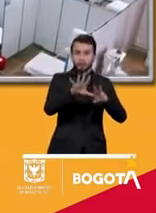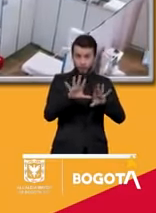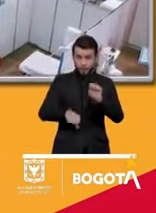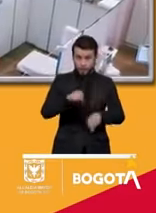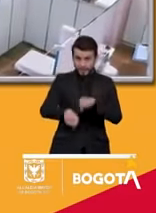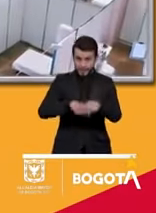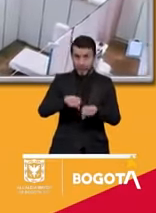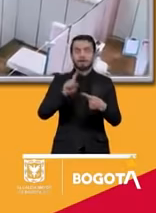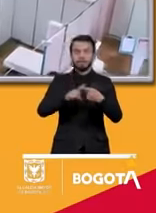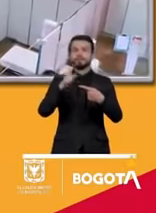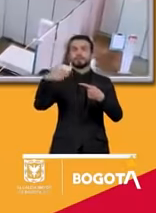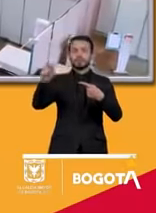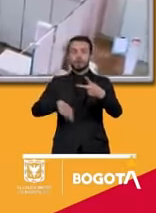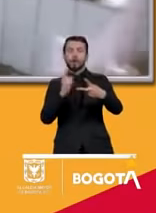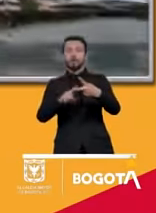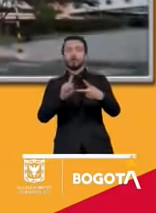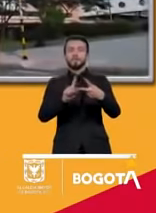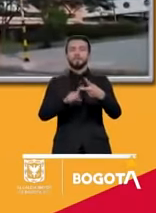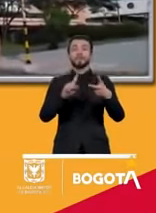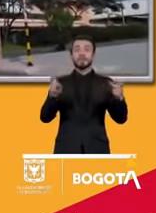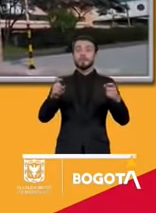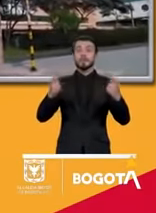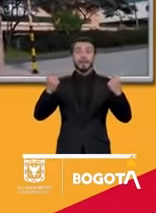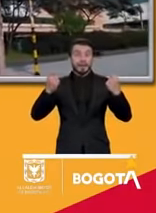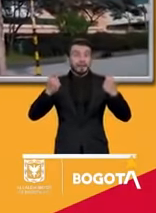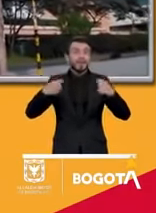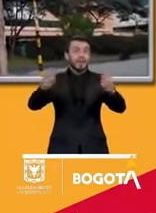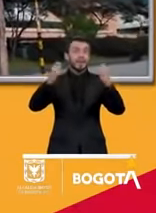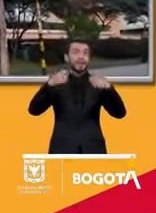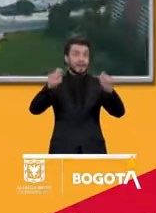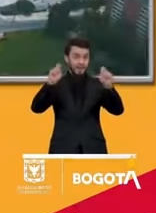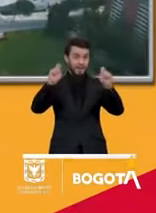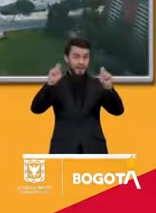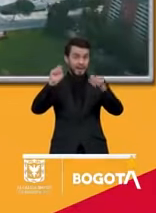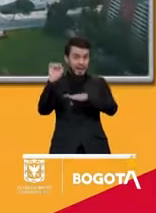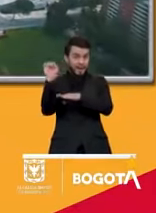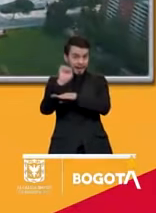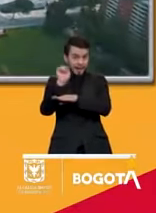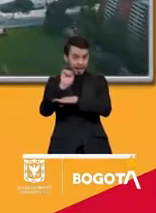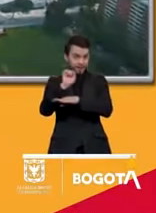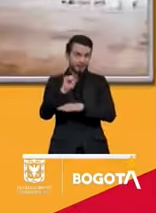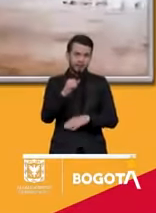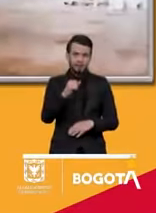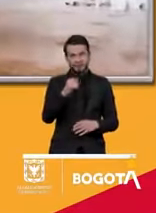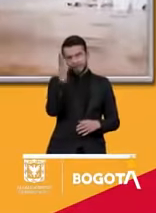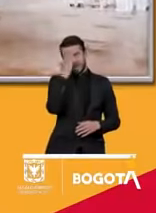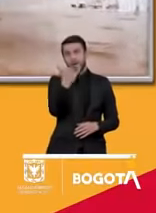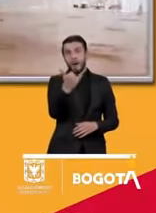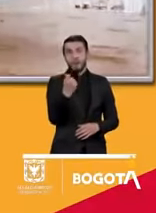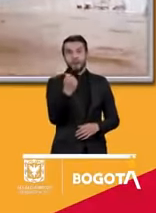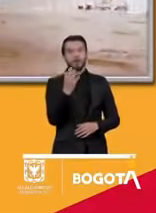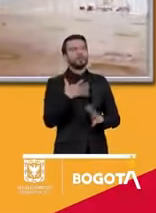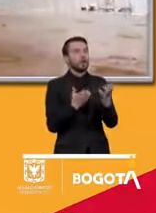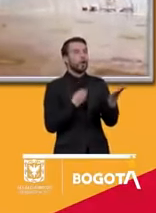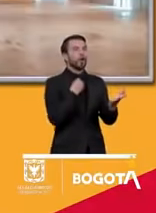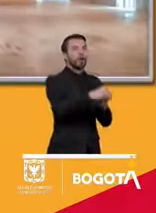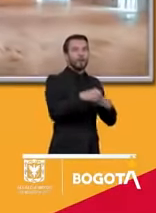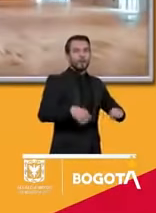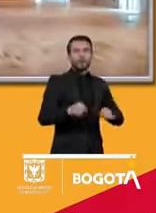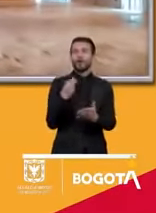exclusivamente mantenimiento de vehículos, no venta. No queremos que la gente, bueno, tampoco que tengamos mucha plata ahorita, bueno, pero nada de salir a comprar carros y motos que